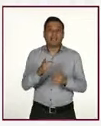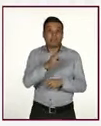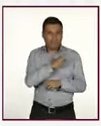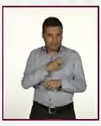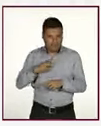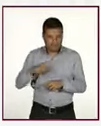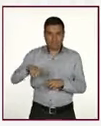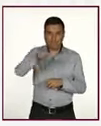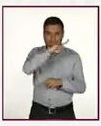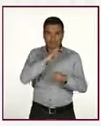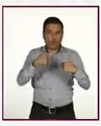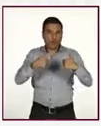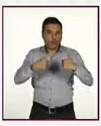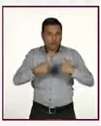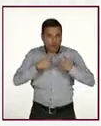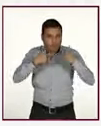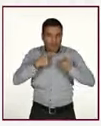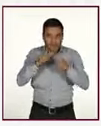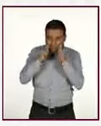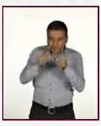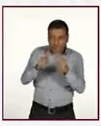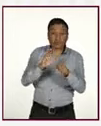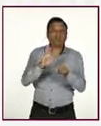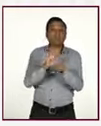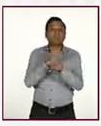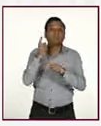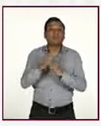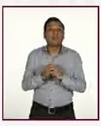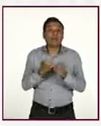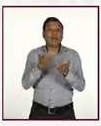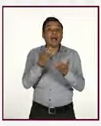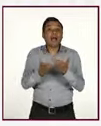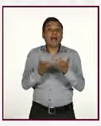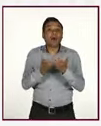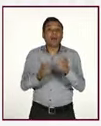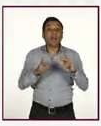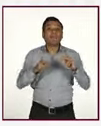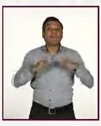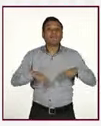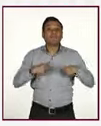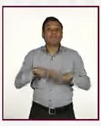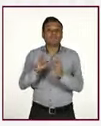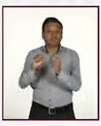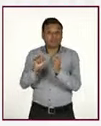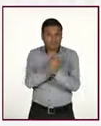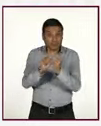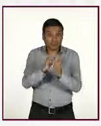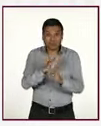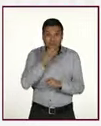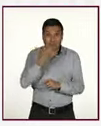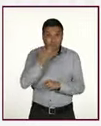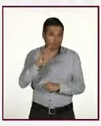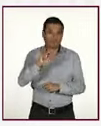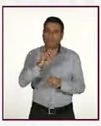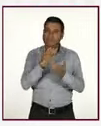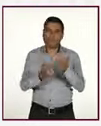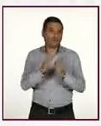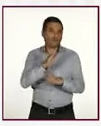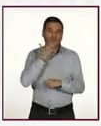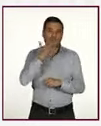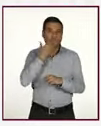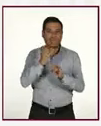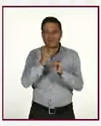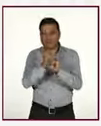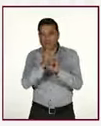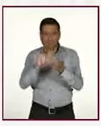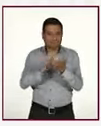jóvenes, porque lo social ahora se volvió a distancia. Claro. Y hay mucha convivencia.